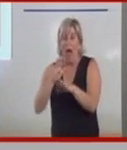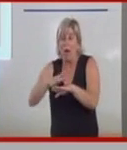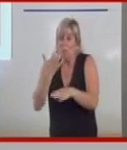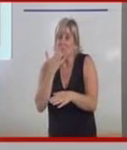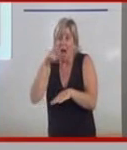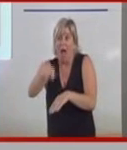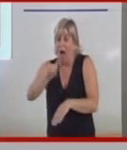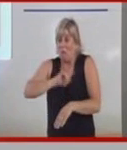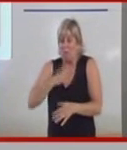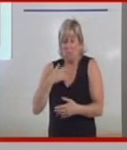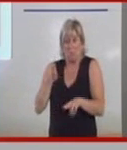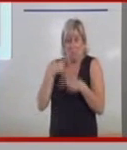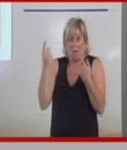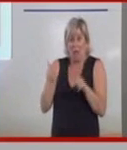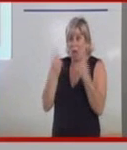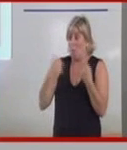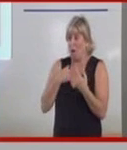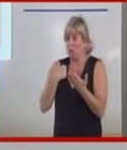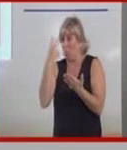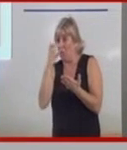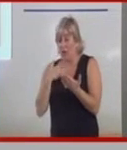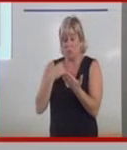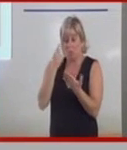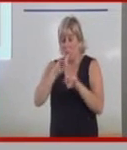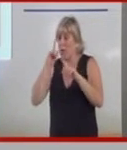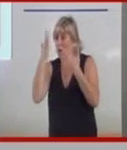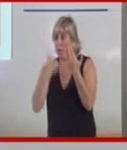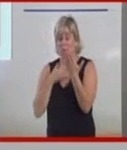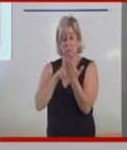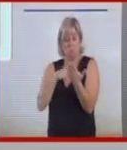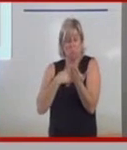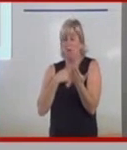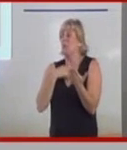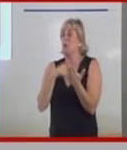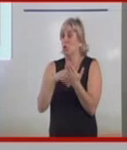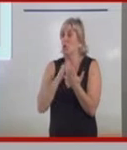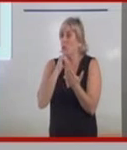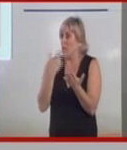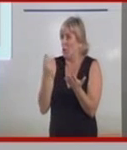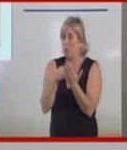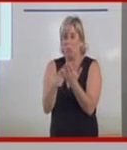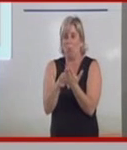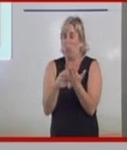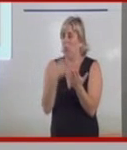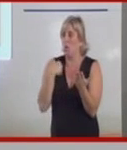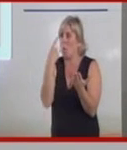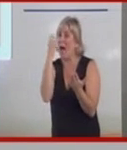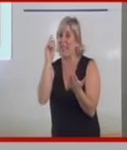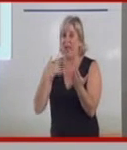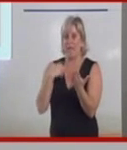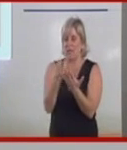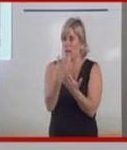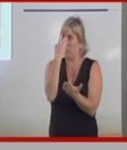ese dispositivo móvil cubría mi necesidad de acceso a ese menú de navegación por el terminal. Pero